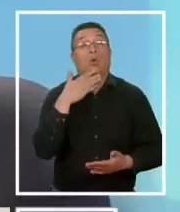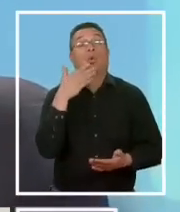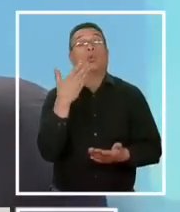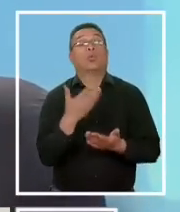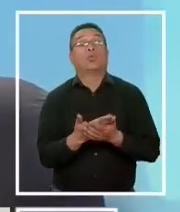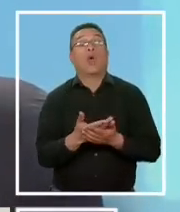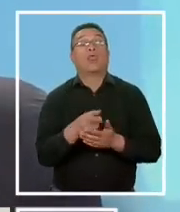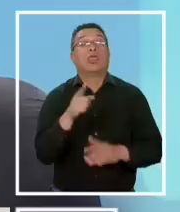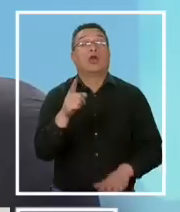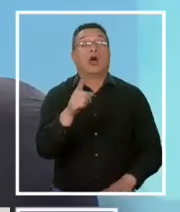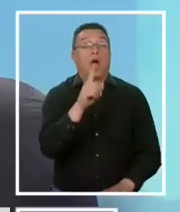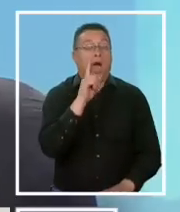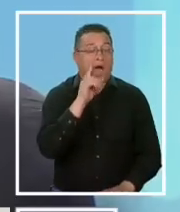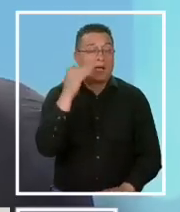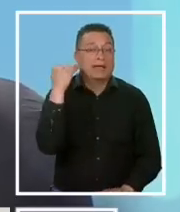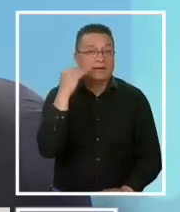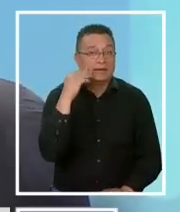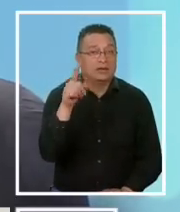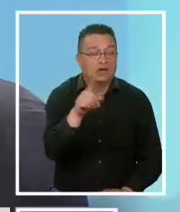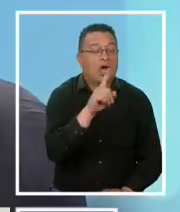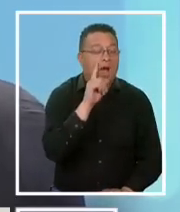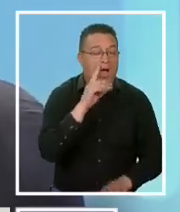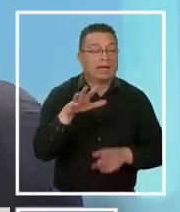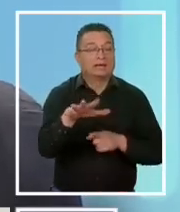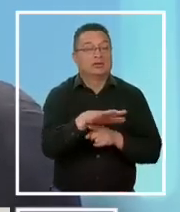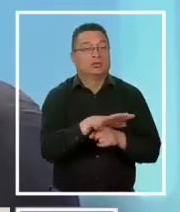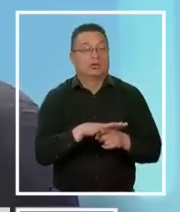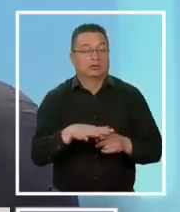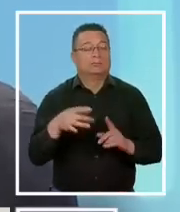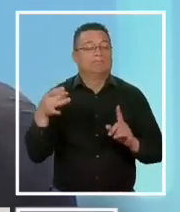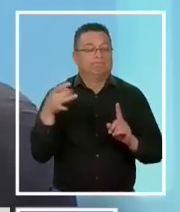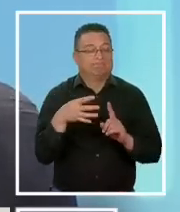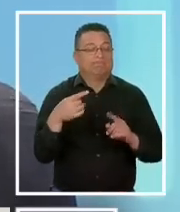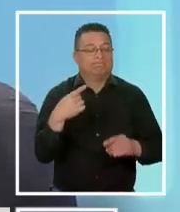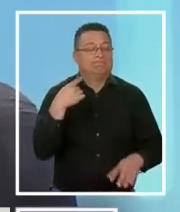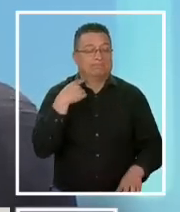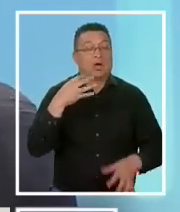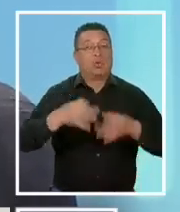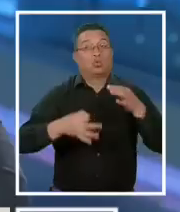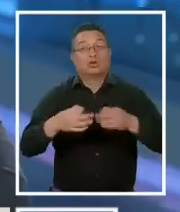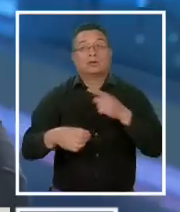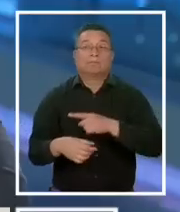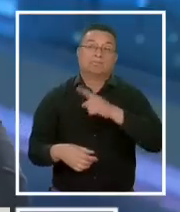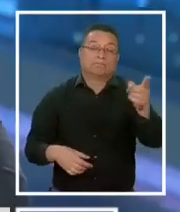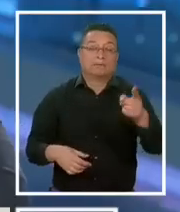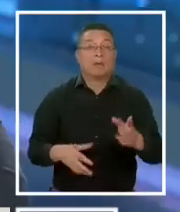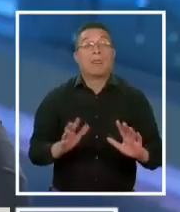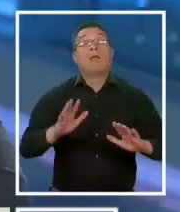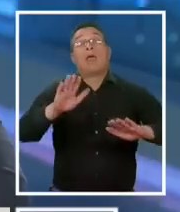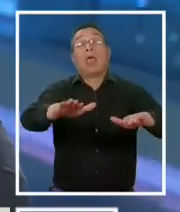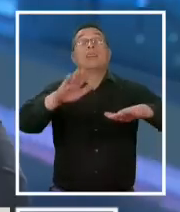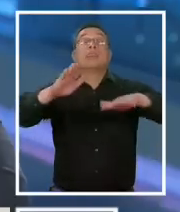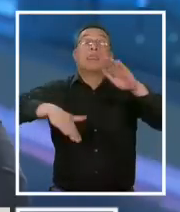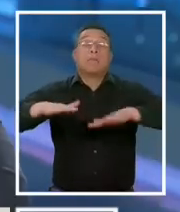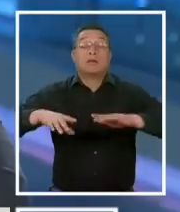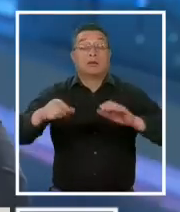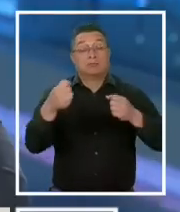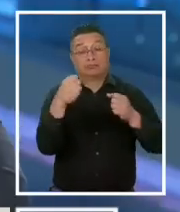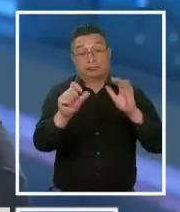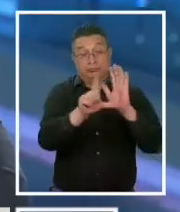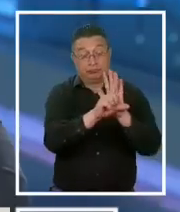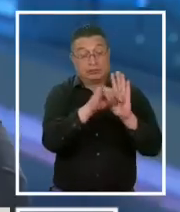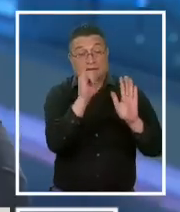cuando hay niños o niñas que están en situación de ese tipo y tienen que enfrentar a la justicia bueno eso va a depender de si el hecho es constitutivo